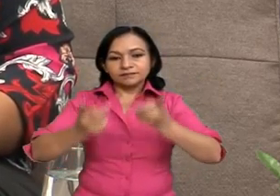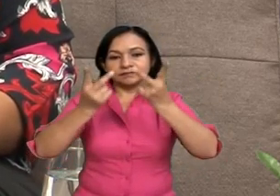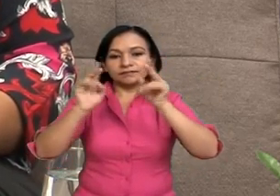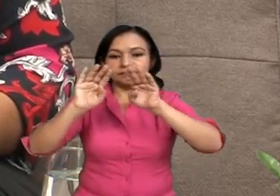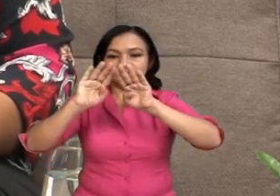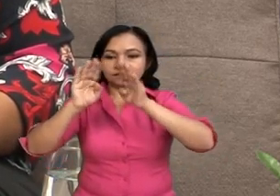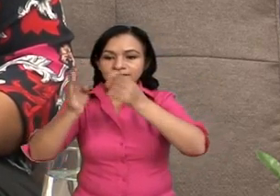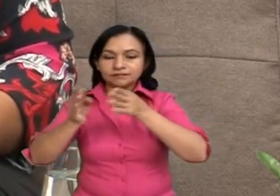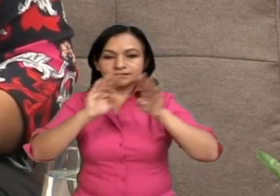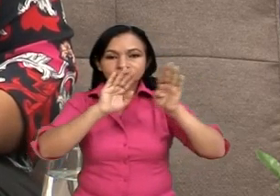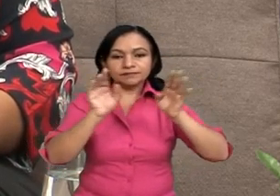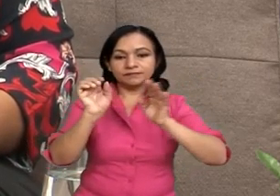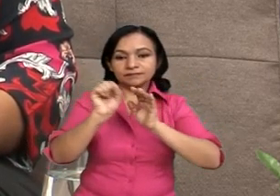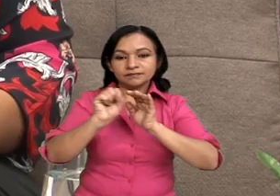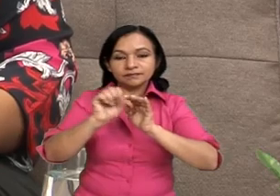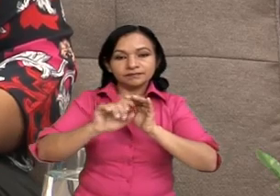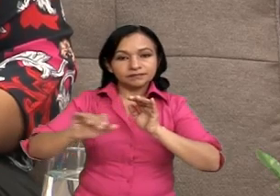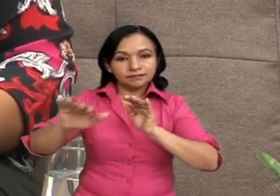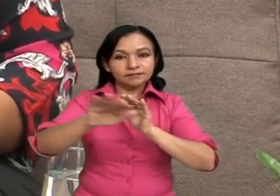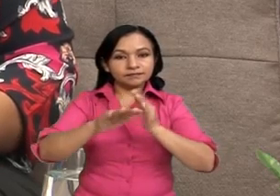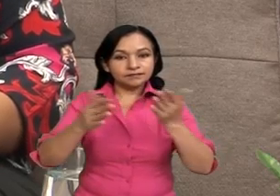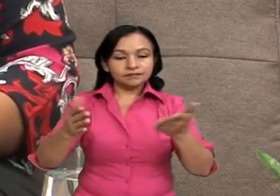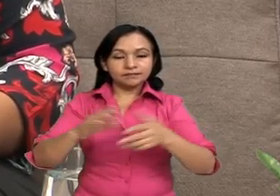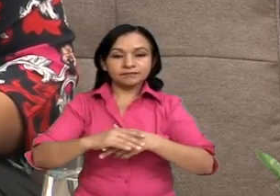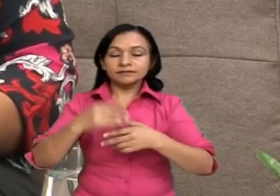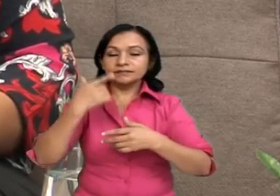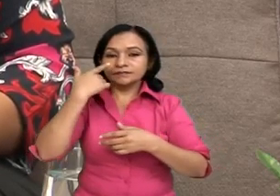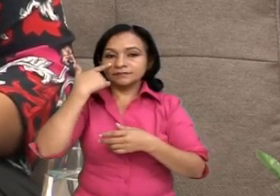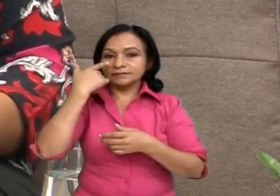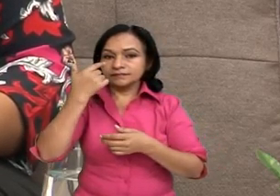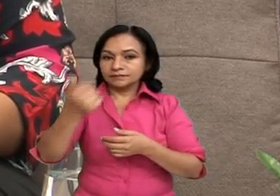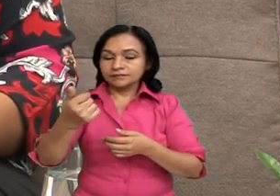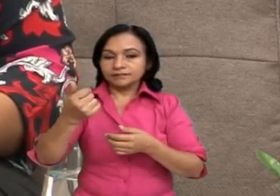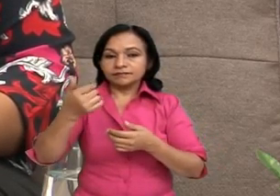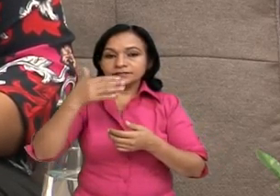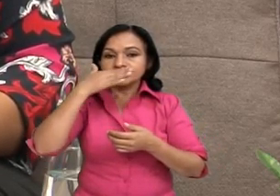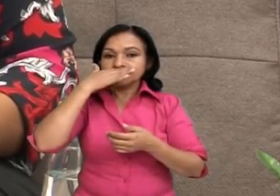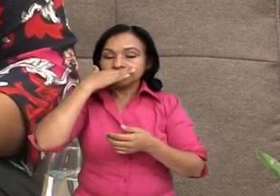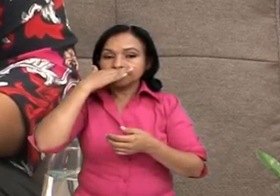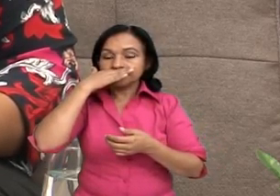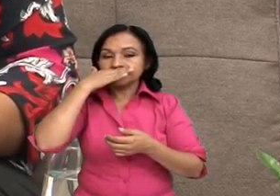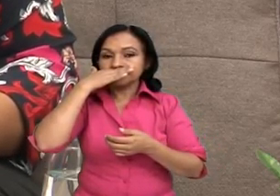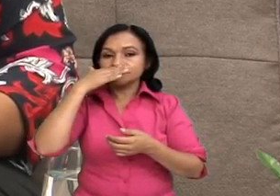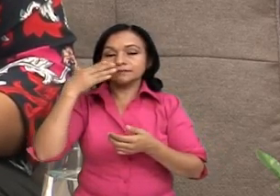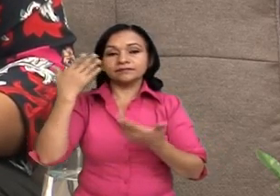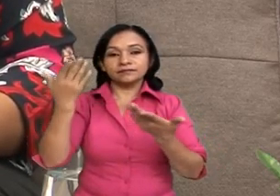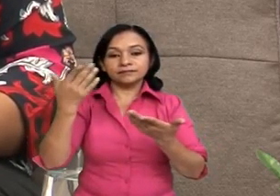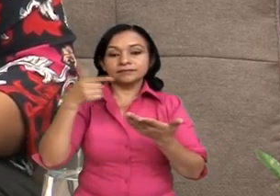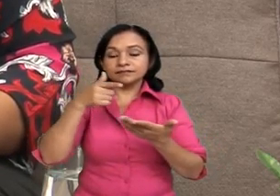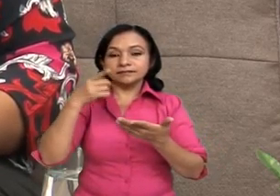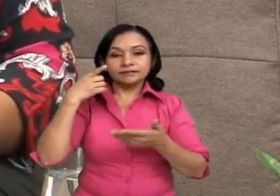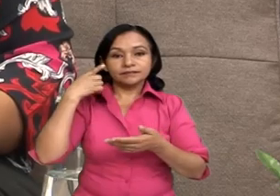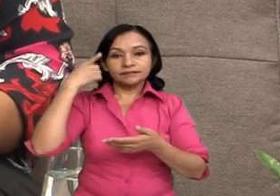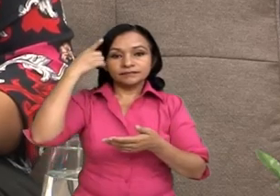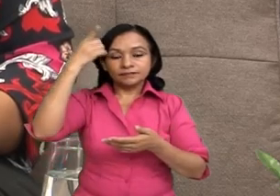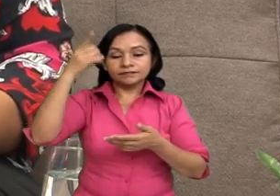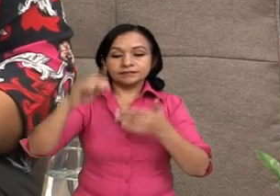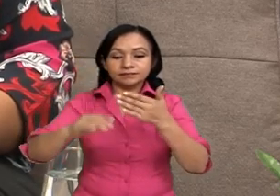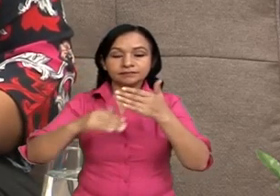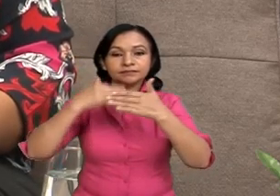de las mujeres, de la sociedad. Entonces, hay que reconocer a la revolución sandinista ese avance.